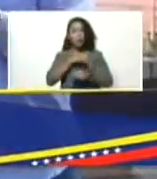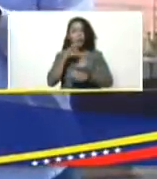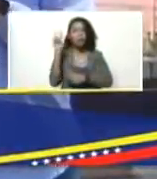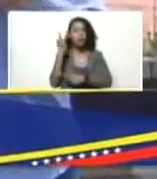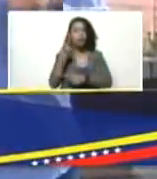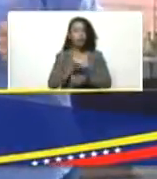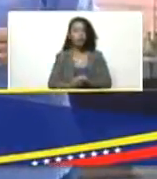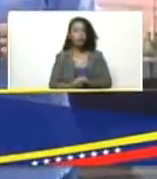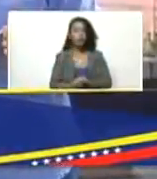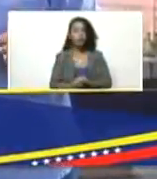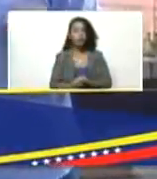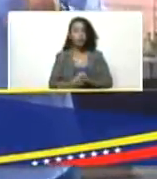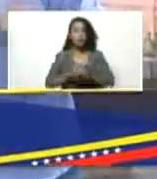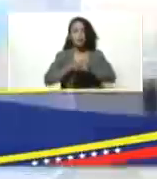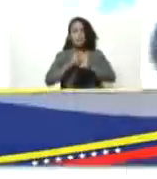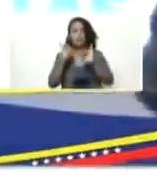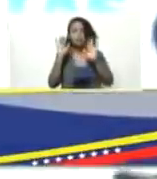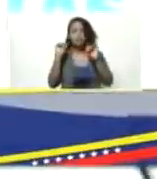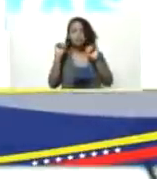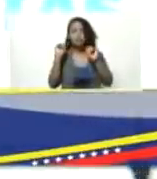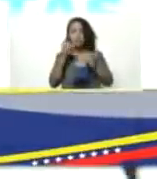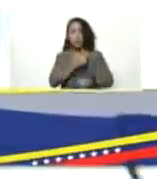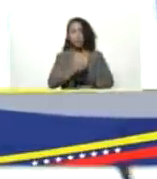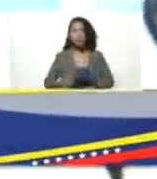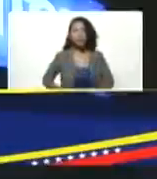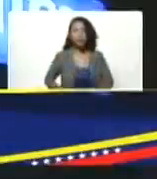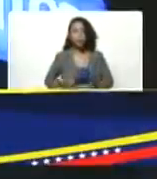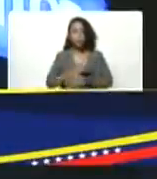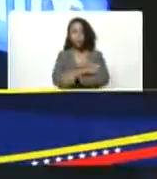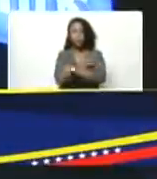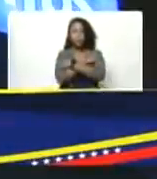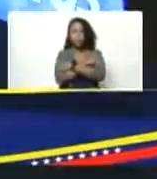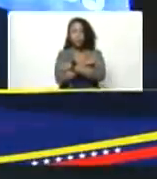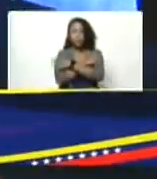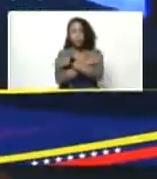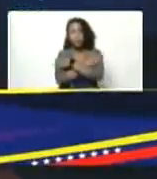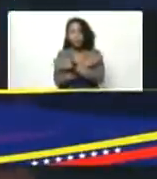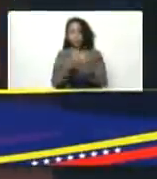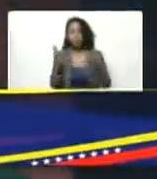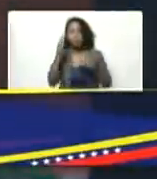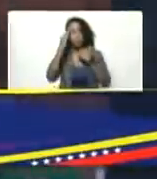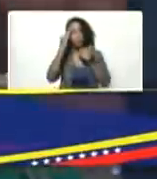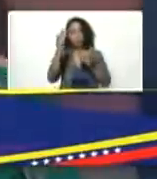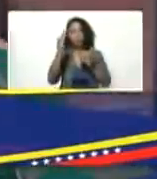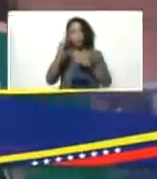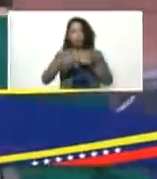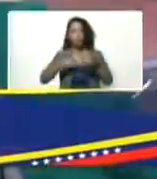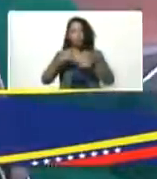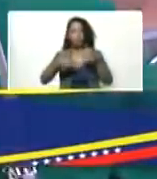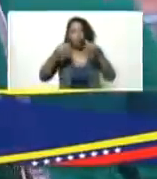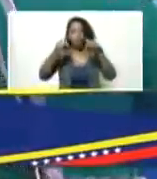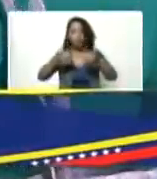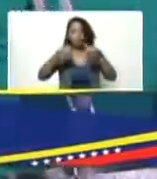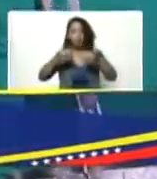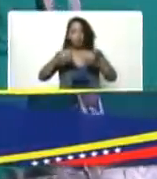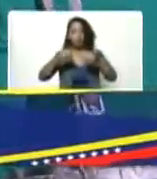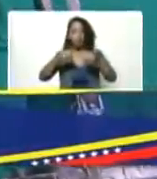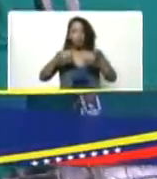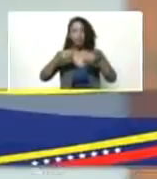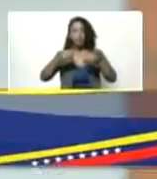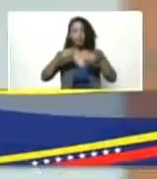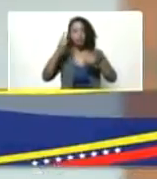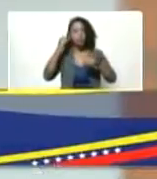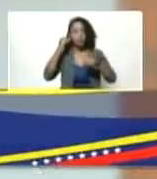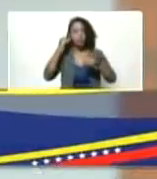Venezuela. Nos despedimos, presidente. Un abrazo solidario, un saludo revolucionario desde acá. Eni